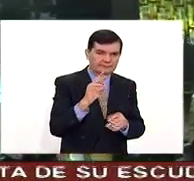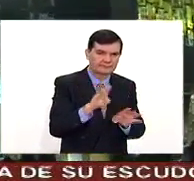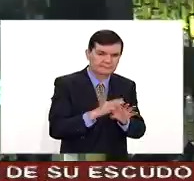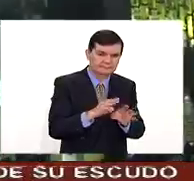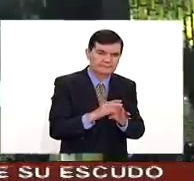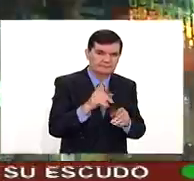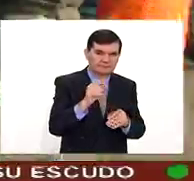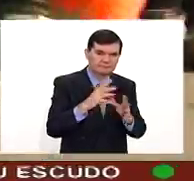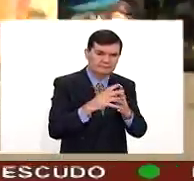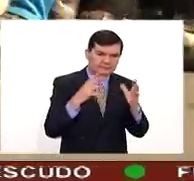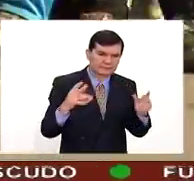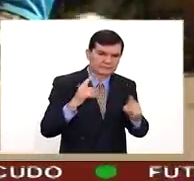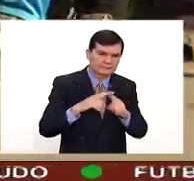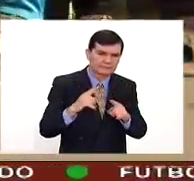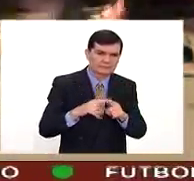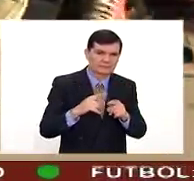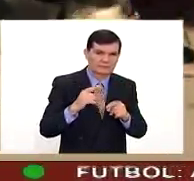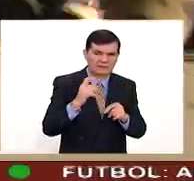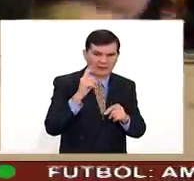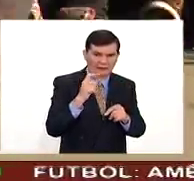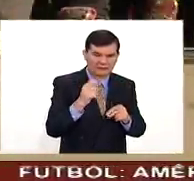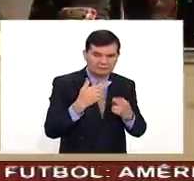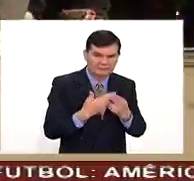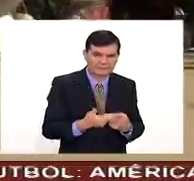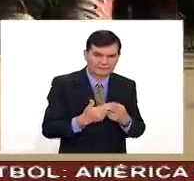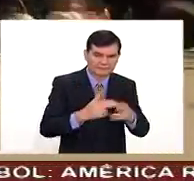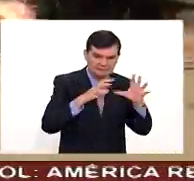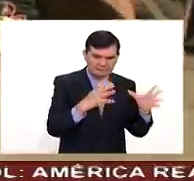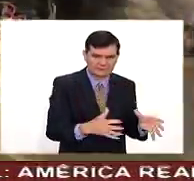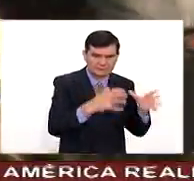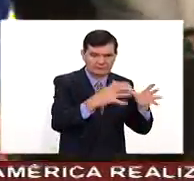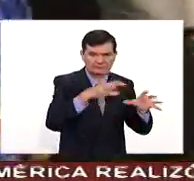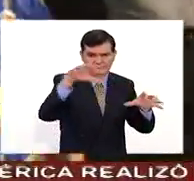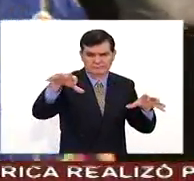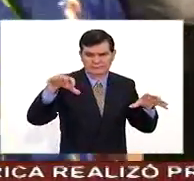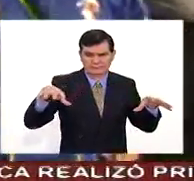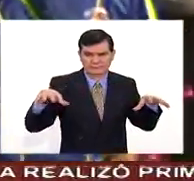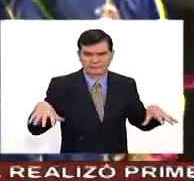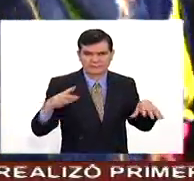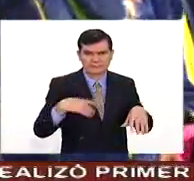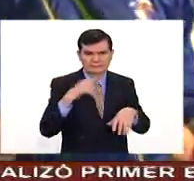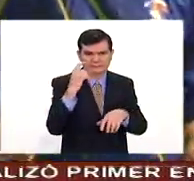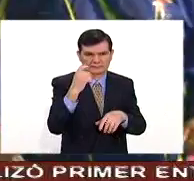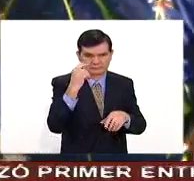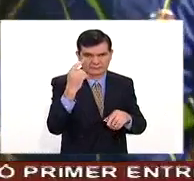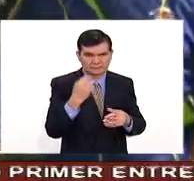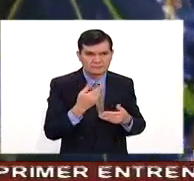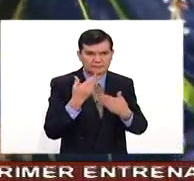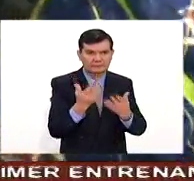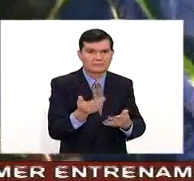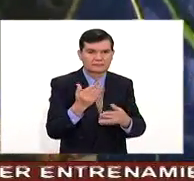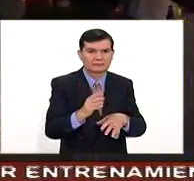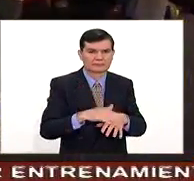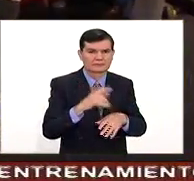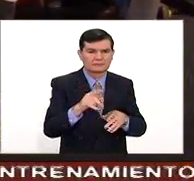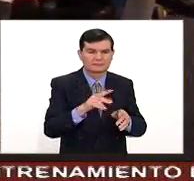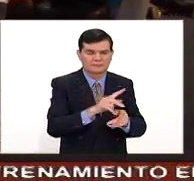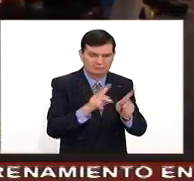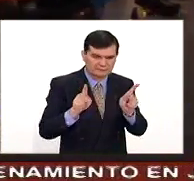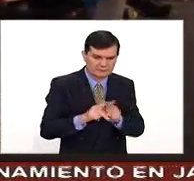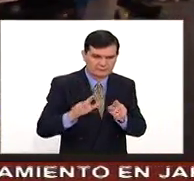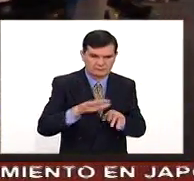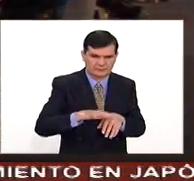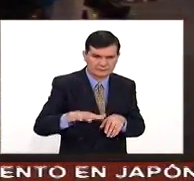tanques enormes de este vital líquido que han sido distribuidos en diversos puntos estratégicos de lo que es la Plaza Mariana